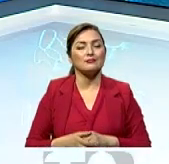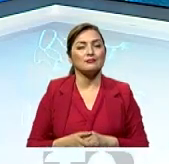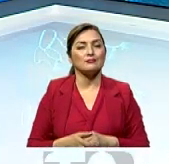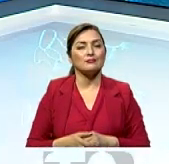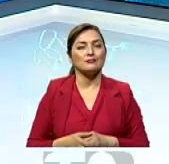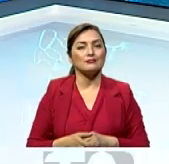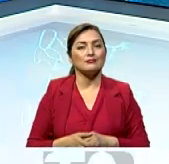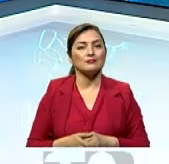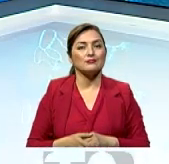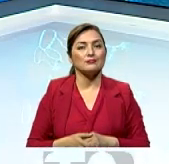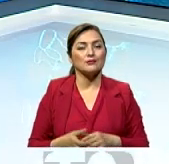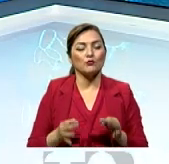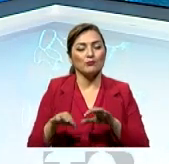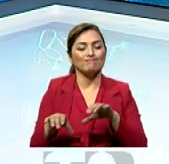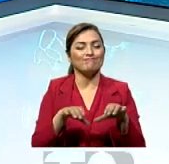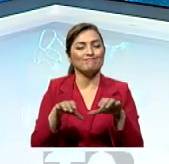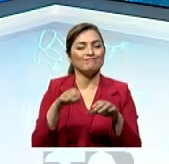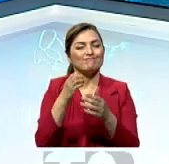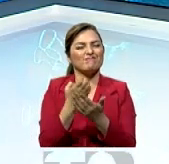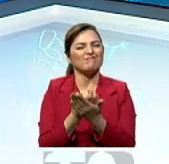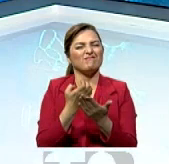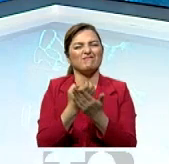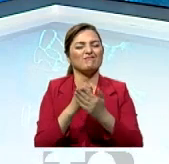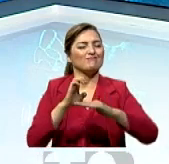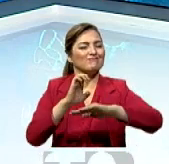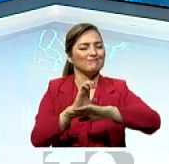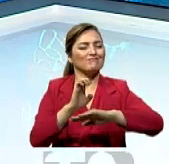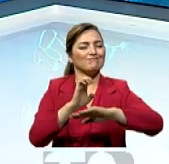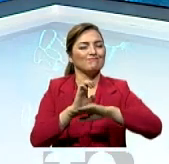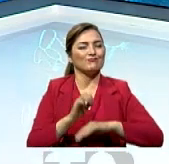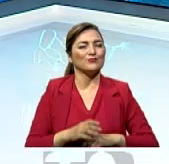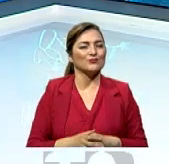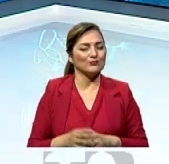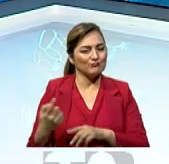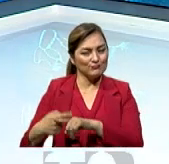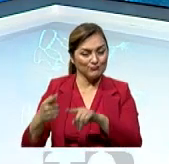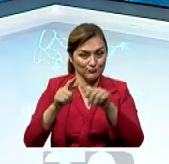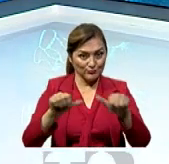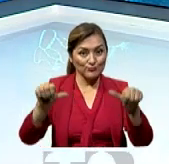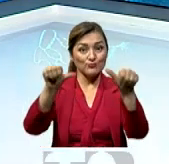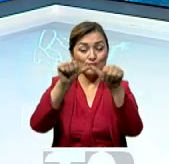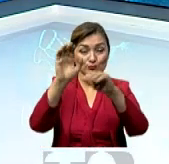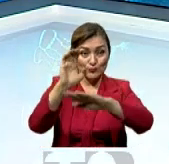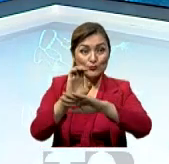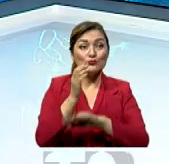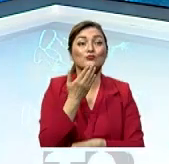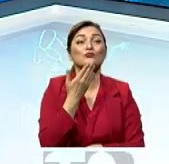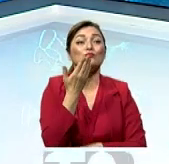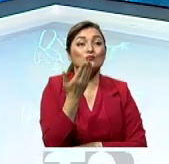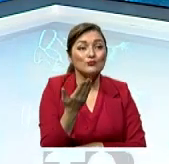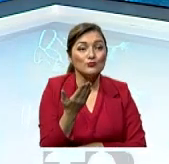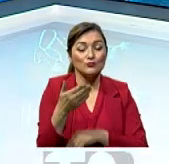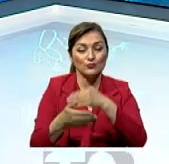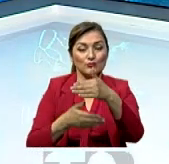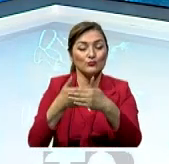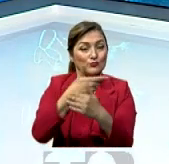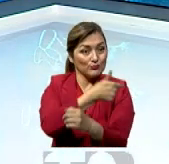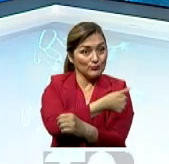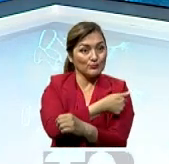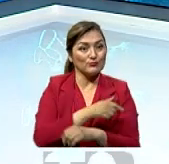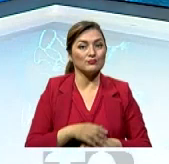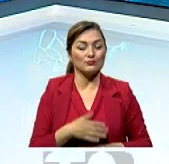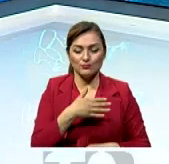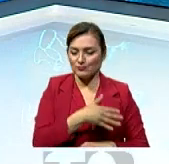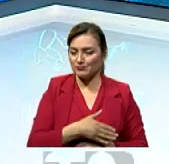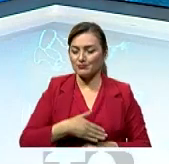que la única forma de reactivar el país, de reactivar también las diferentes áreas del Ecuador, es a través del proceso de vacunación, así que